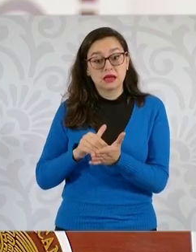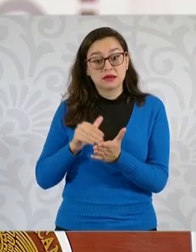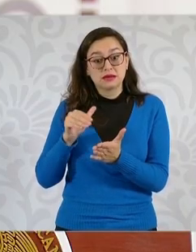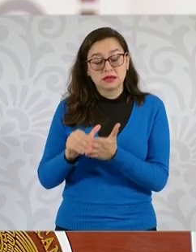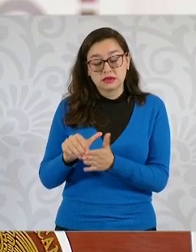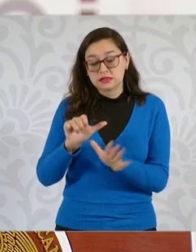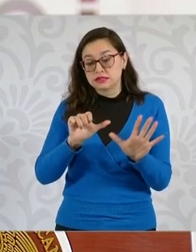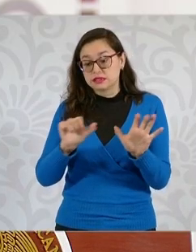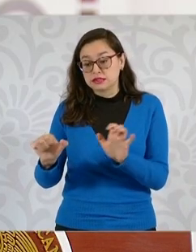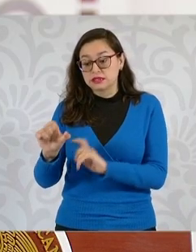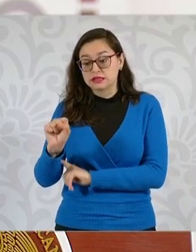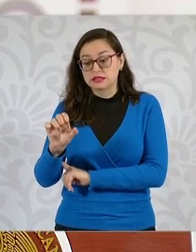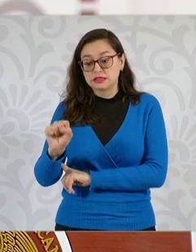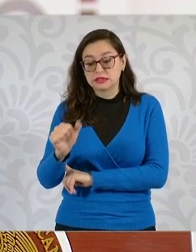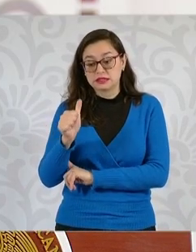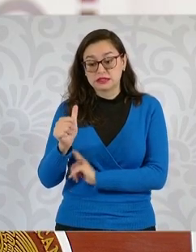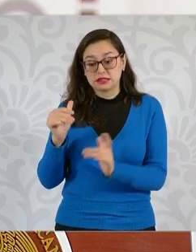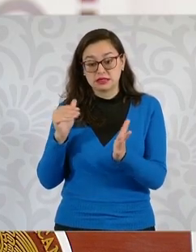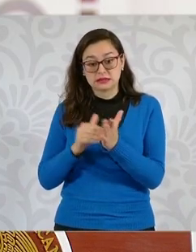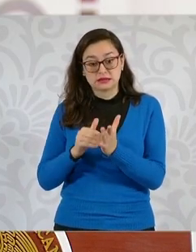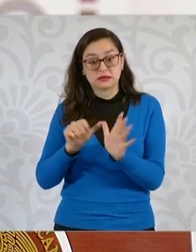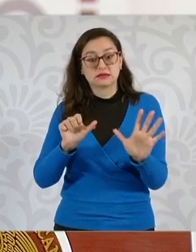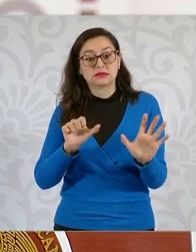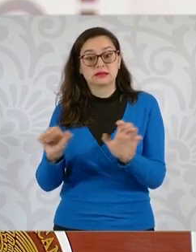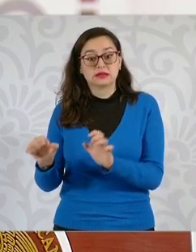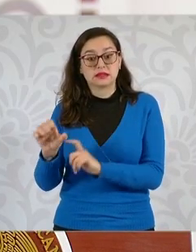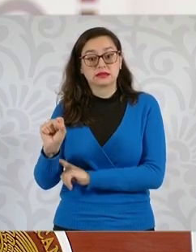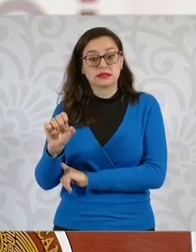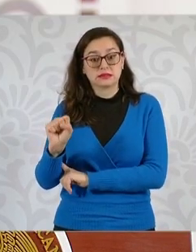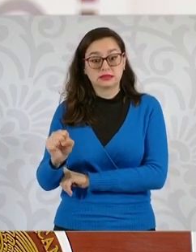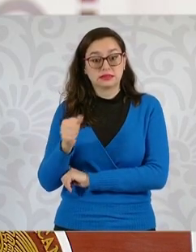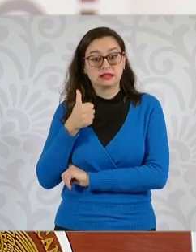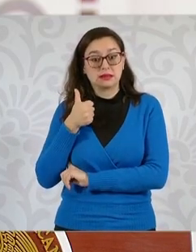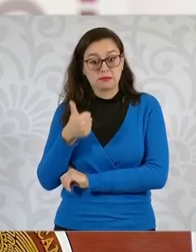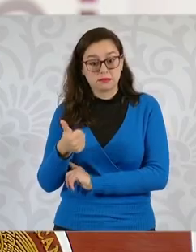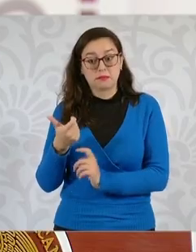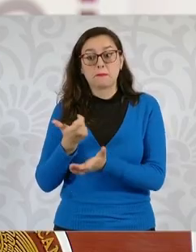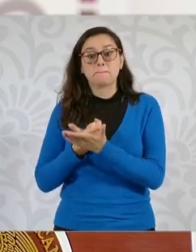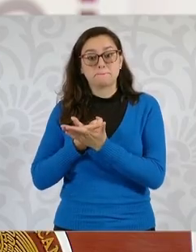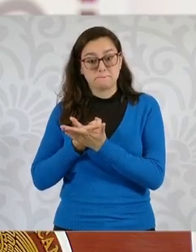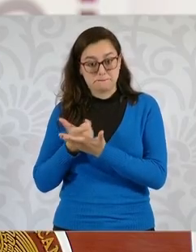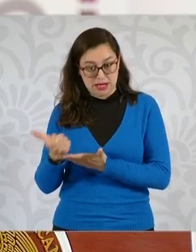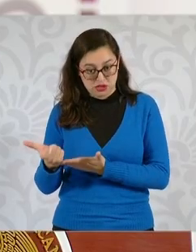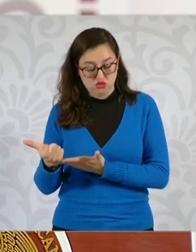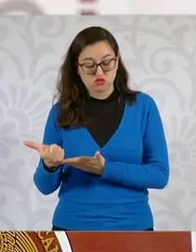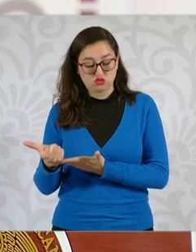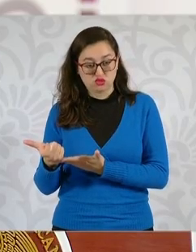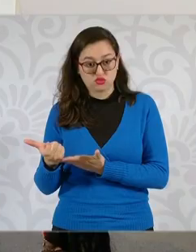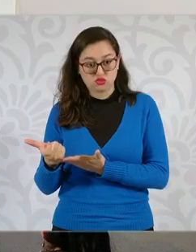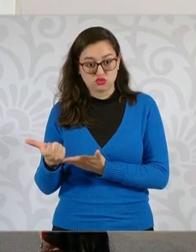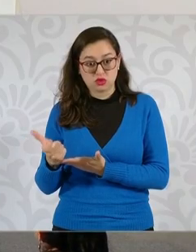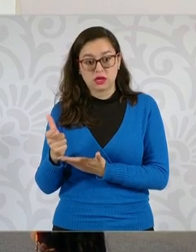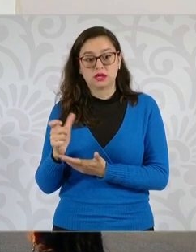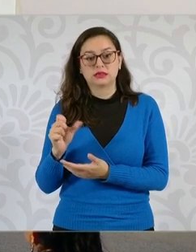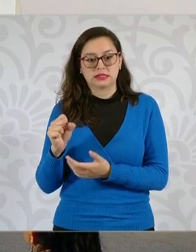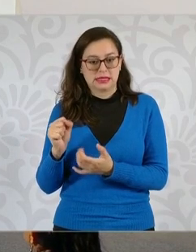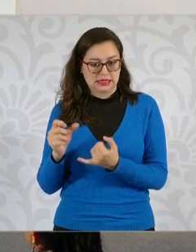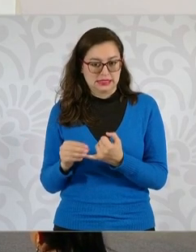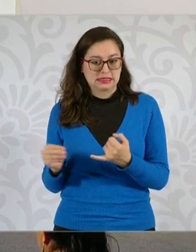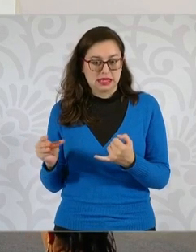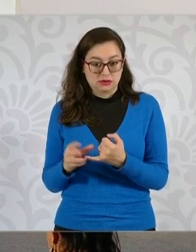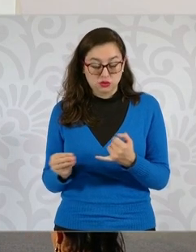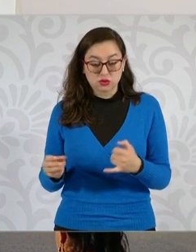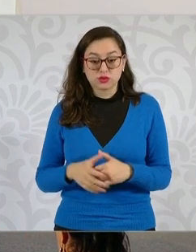666 mil 666 pesos mexicanos con 60 centavos.